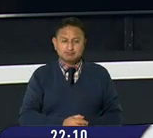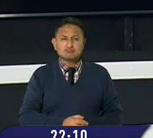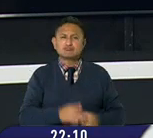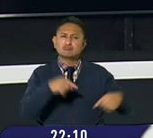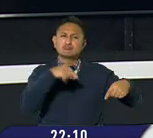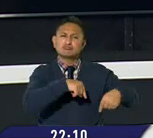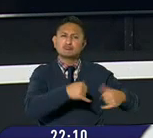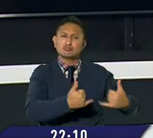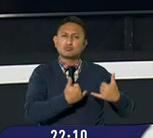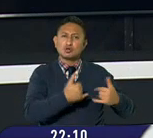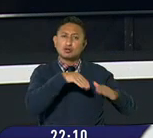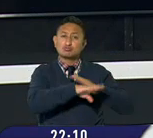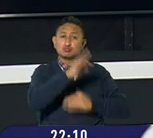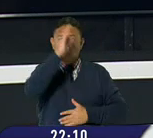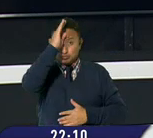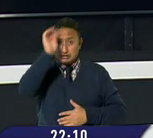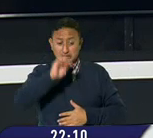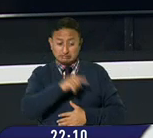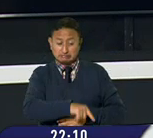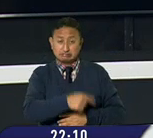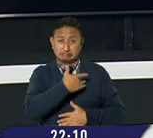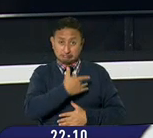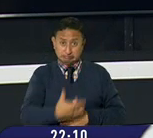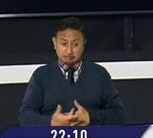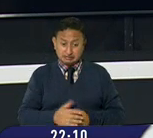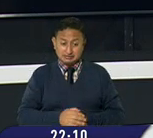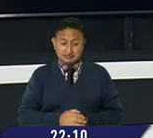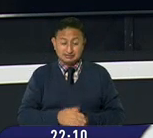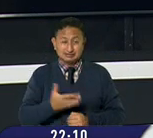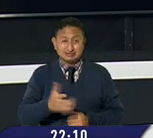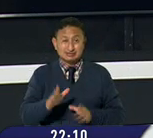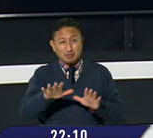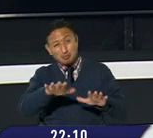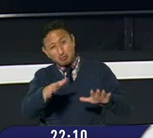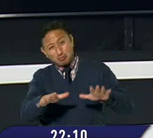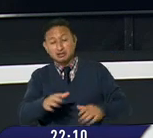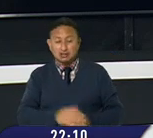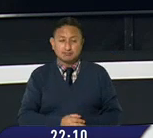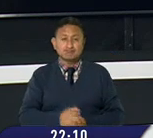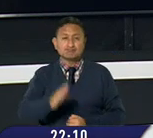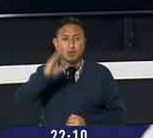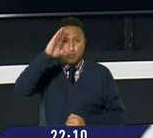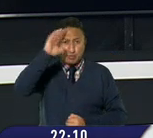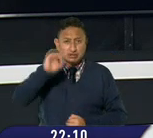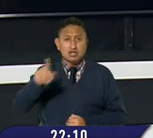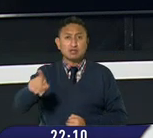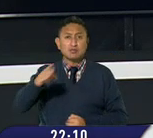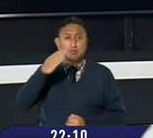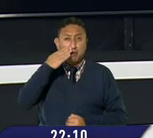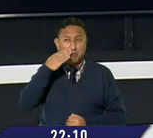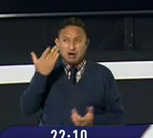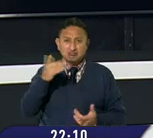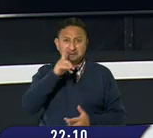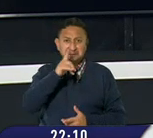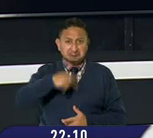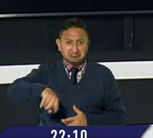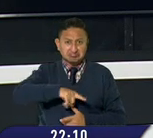encuentra hospitalizado y su estado de salud es estable. La policía busca a algún familiar del